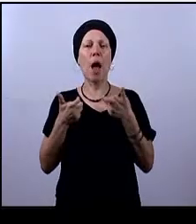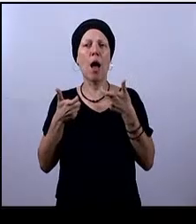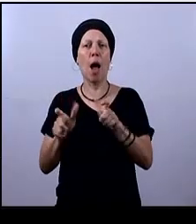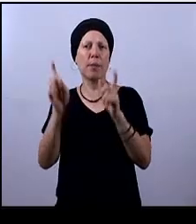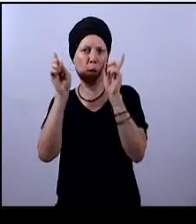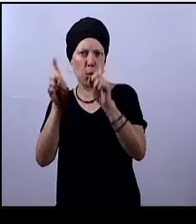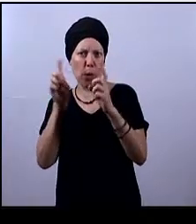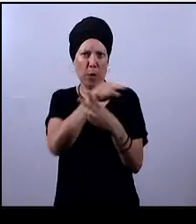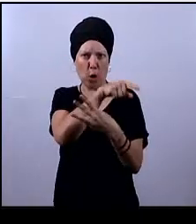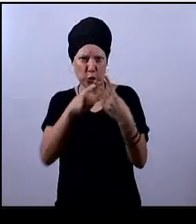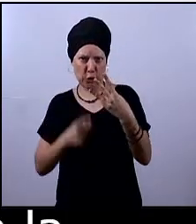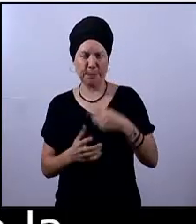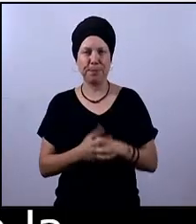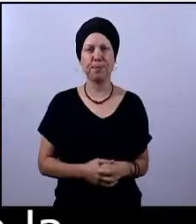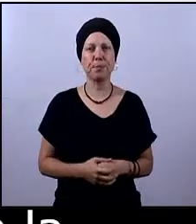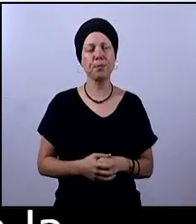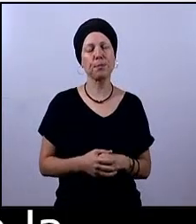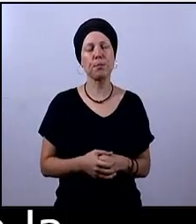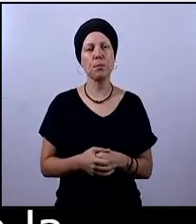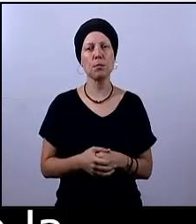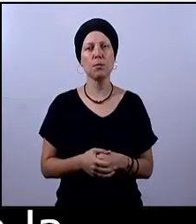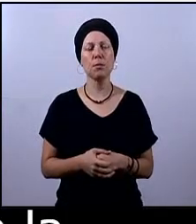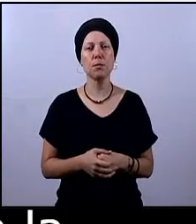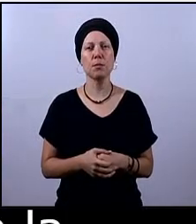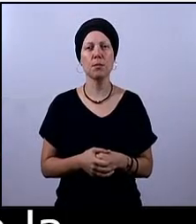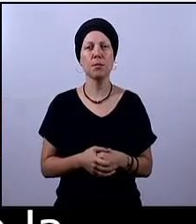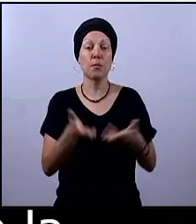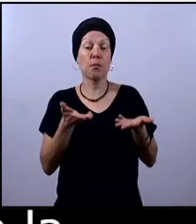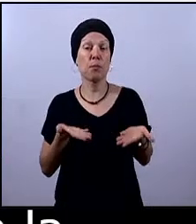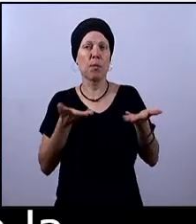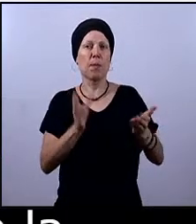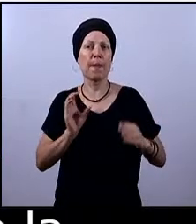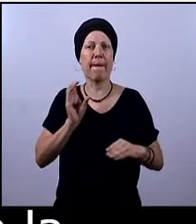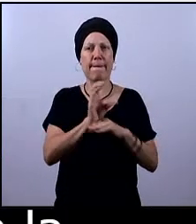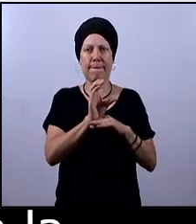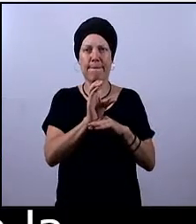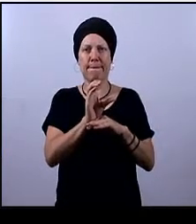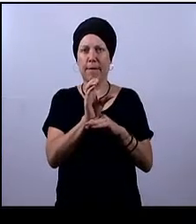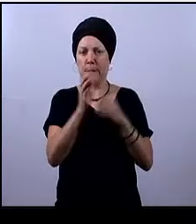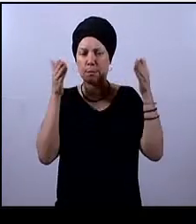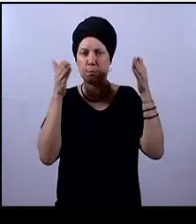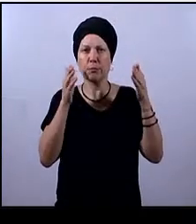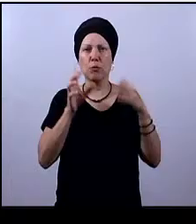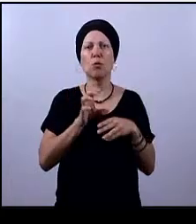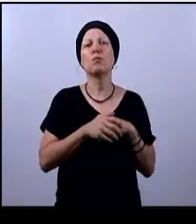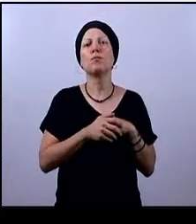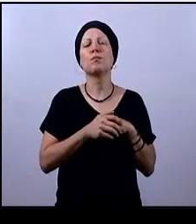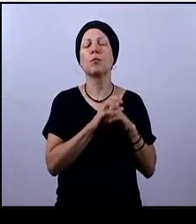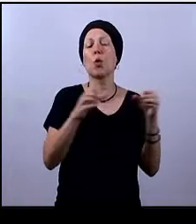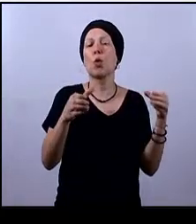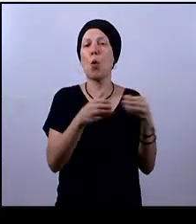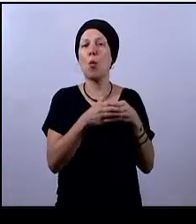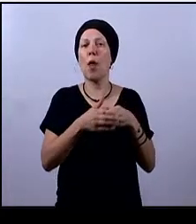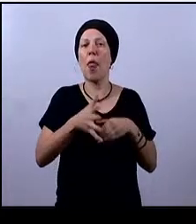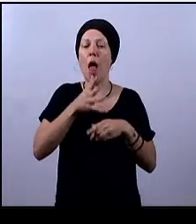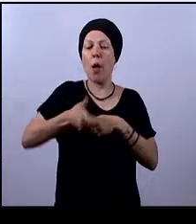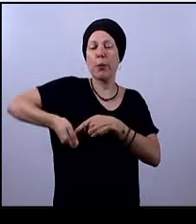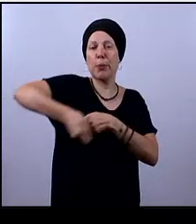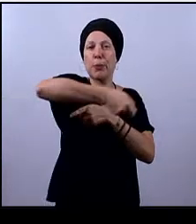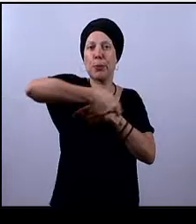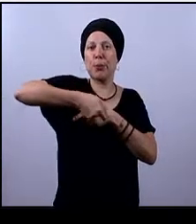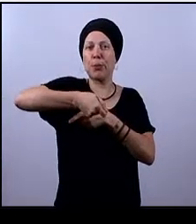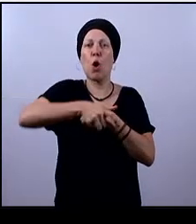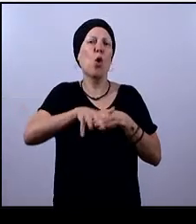de la educación. Comenzamos con unas ayudas destinadas a las comunidades de regantes que se encuentran